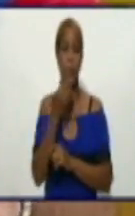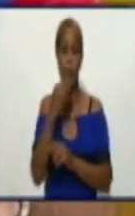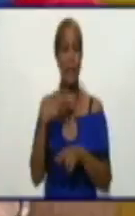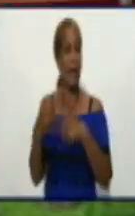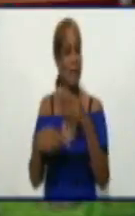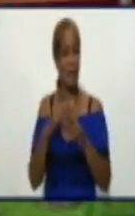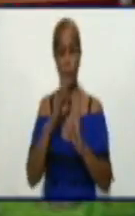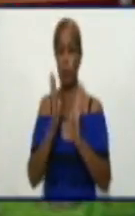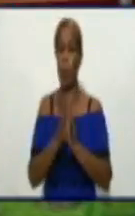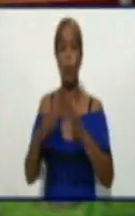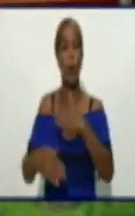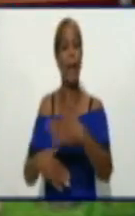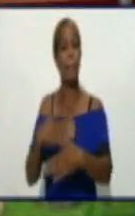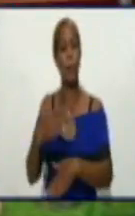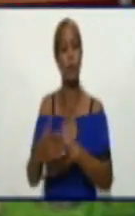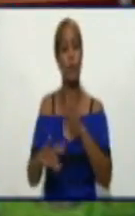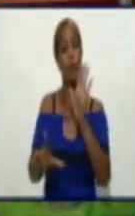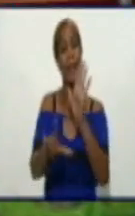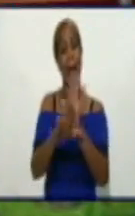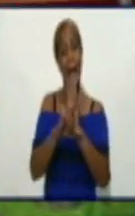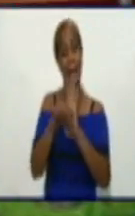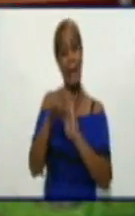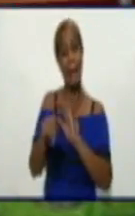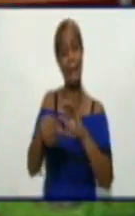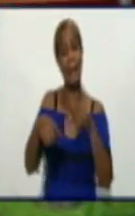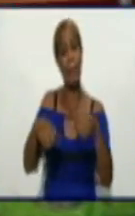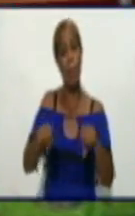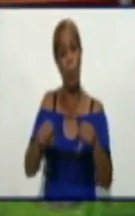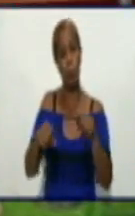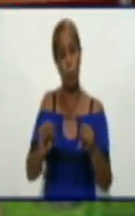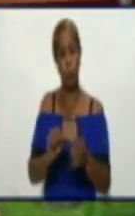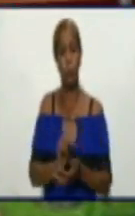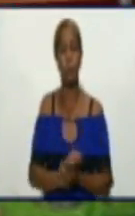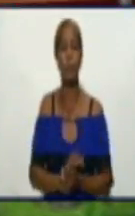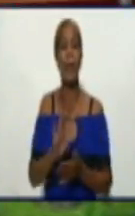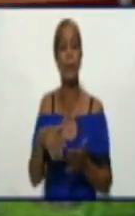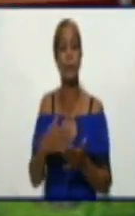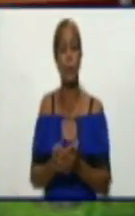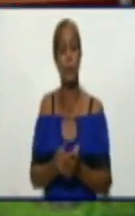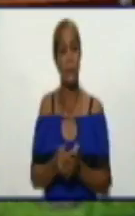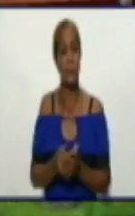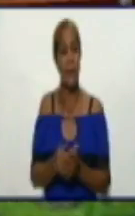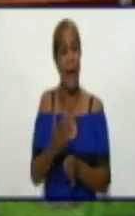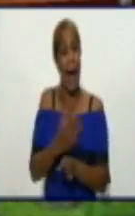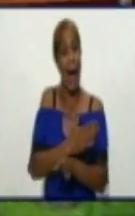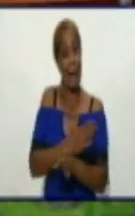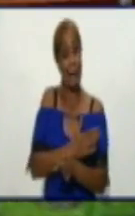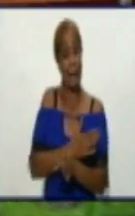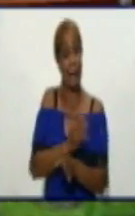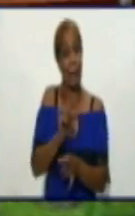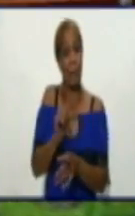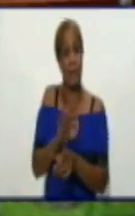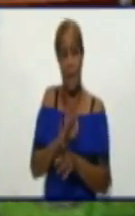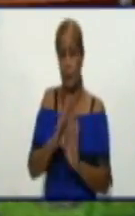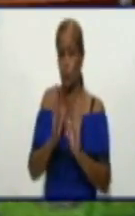Ahora, Carlos, antes de entrar en materia de todo el proceso legal que lleva